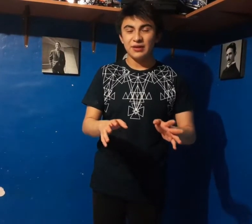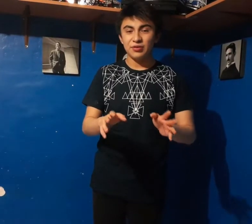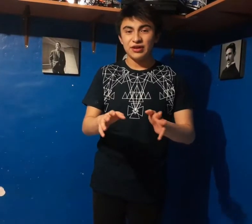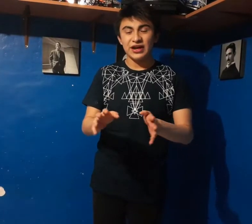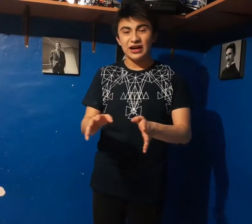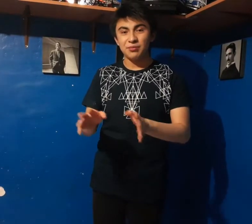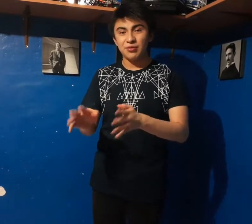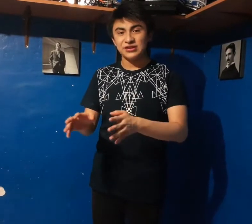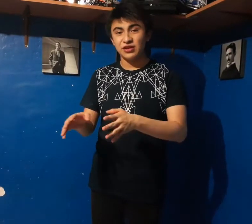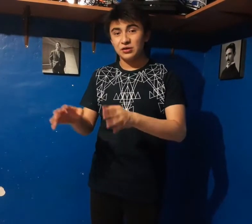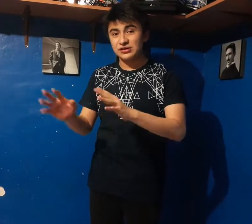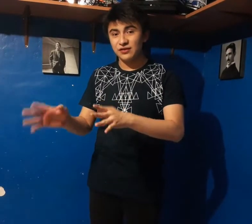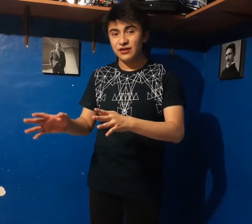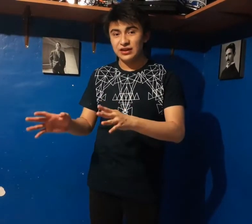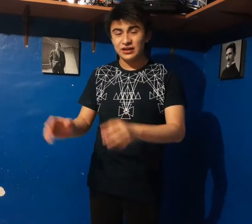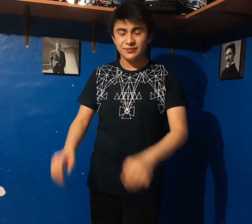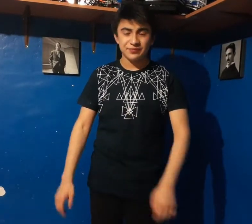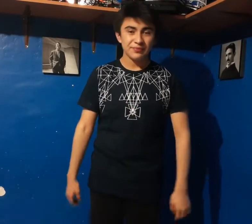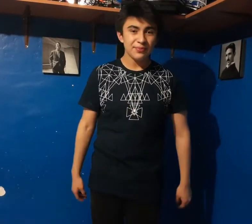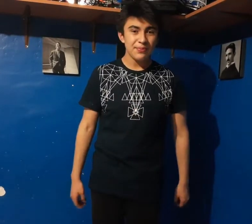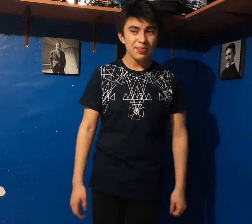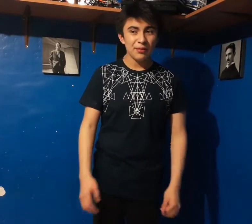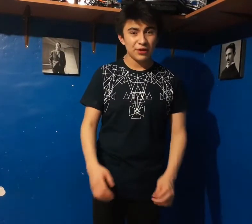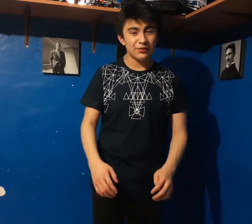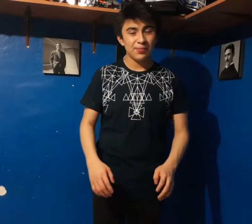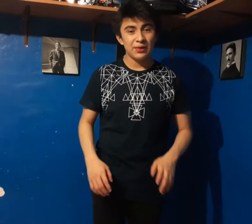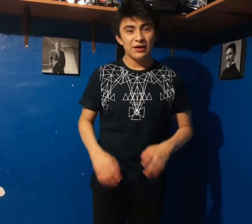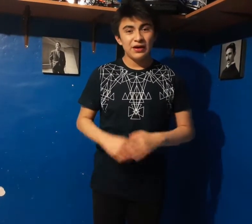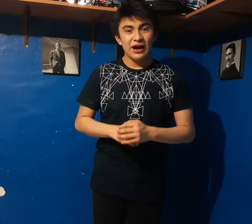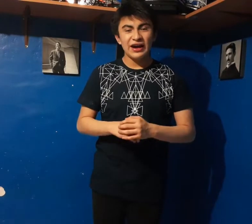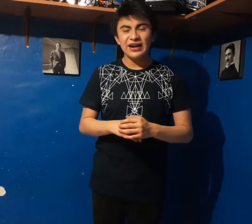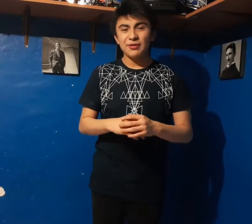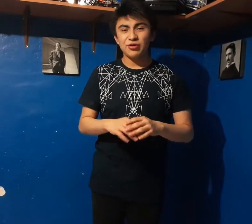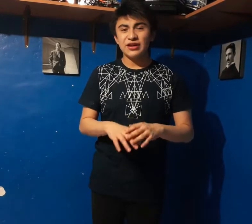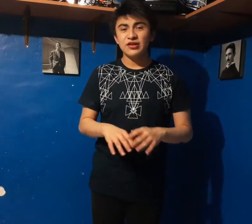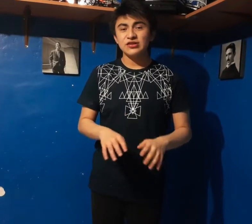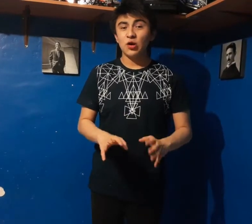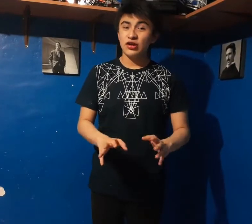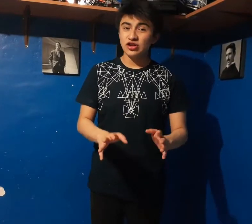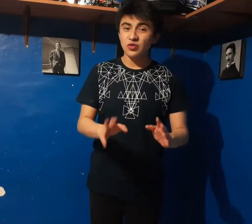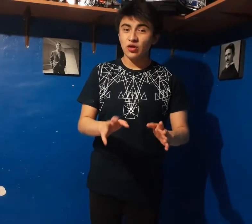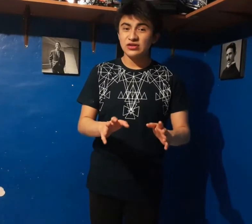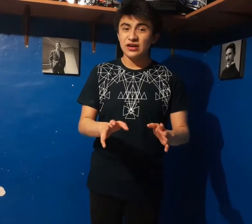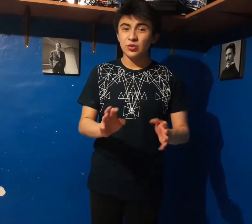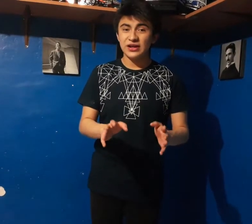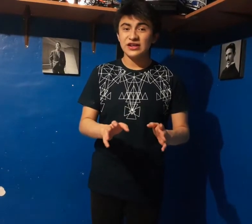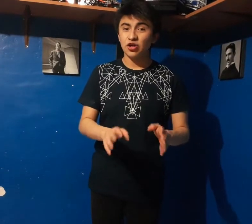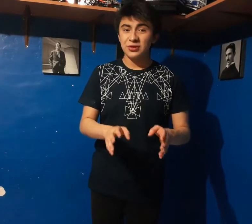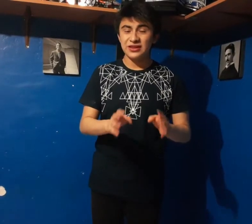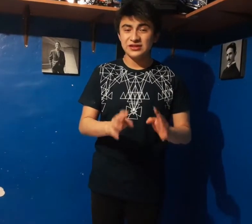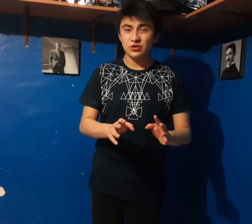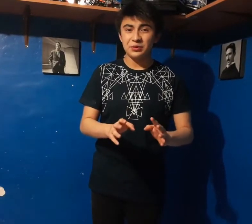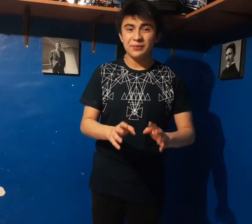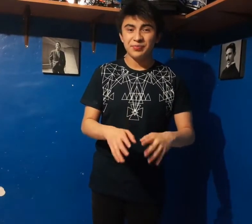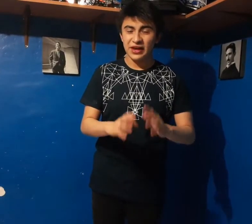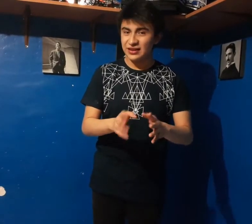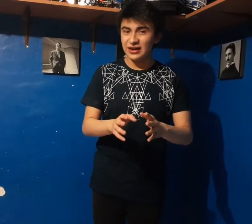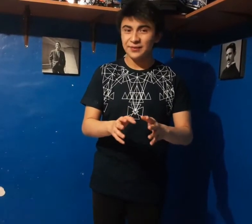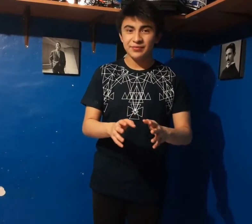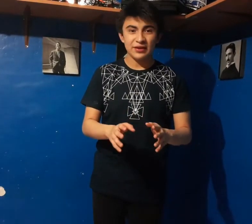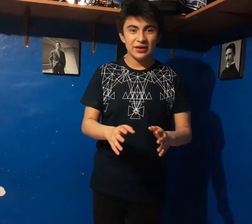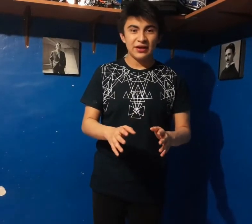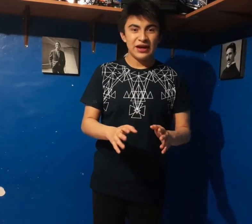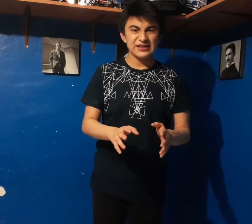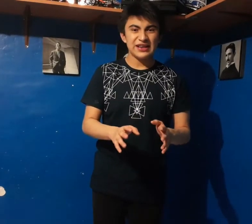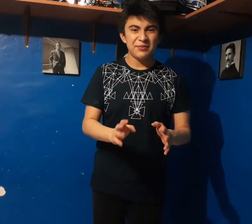y proteger a la población que no esté infectada. Bueno, hay que remontarnos a uno de los focos actuales de COVID-19,